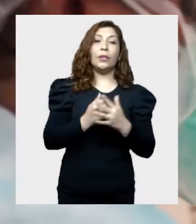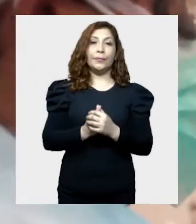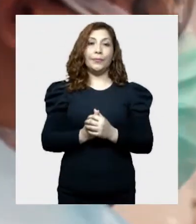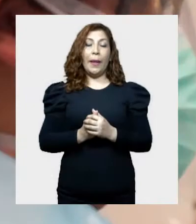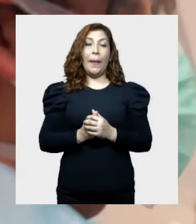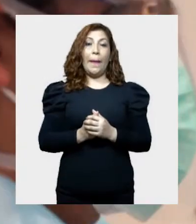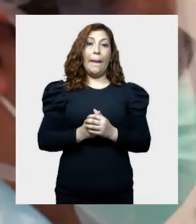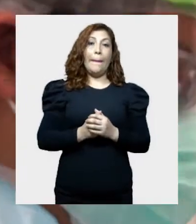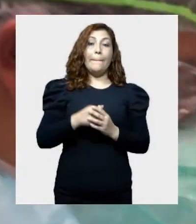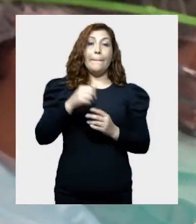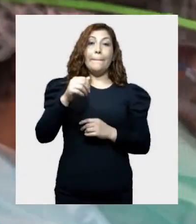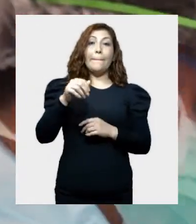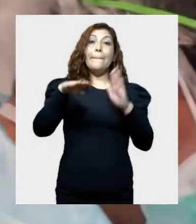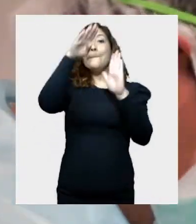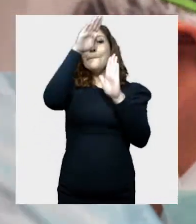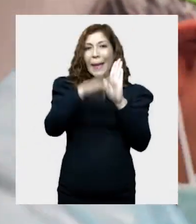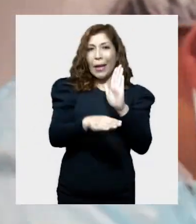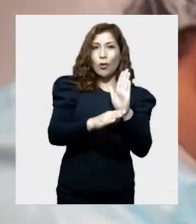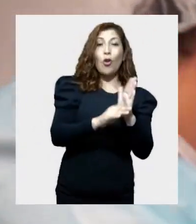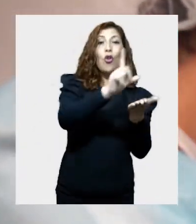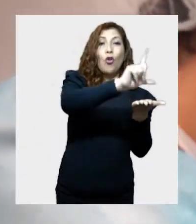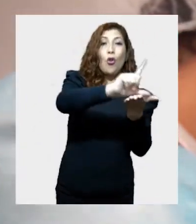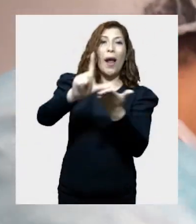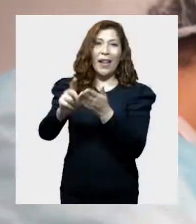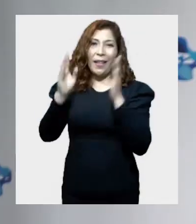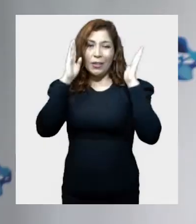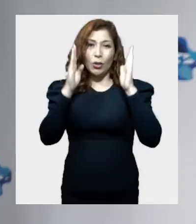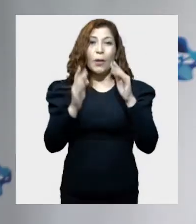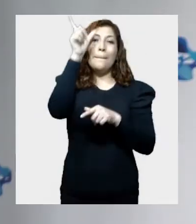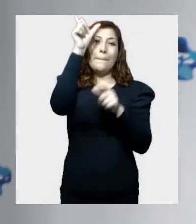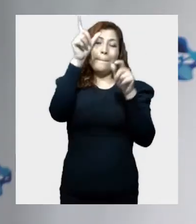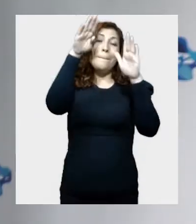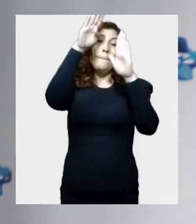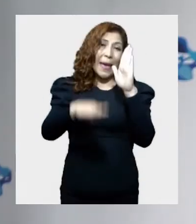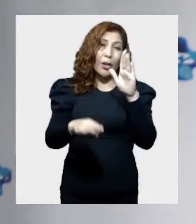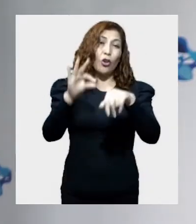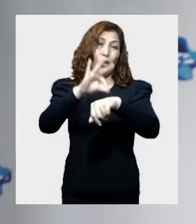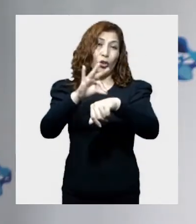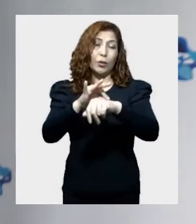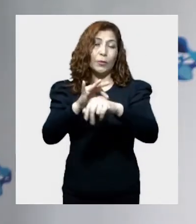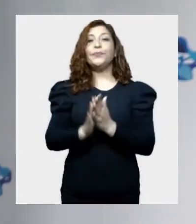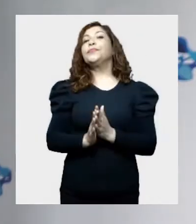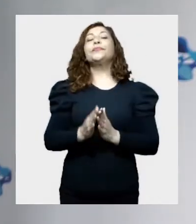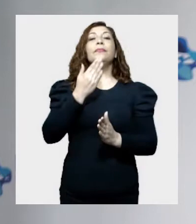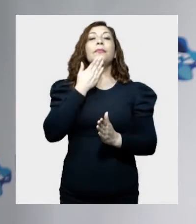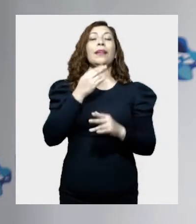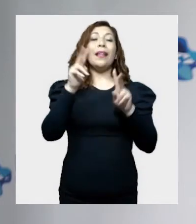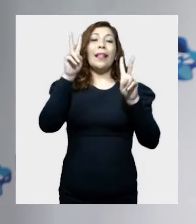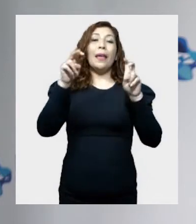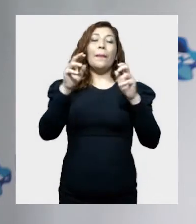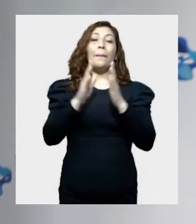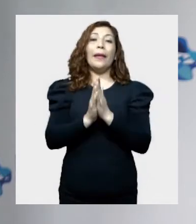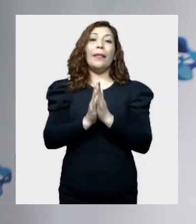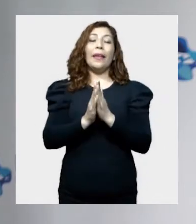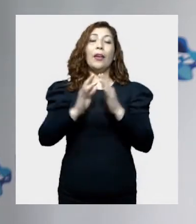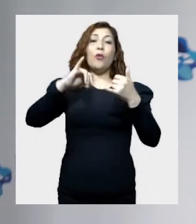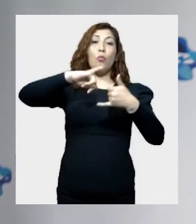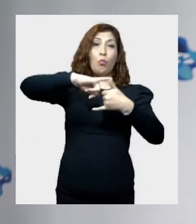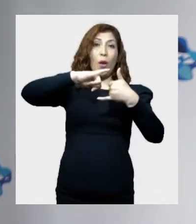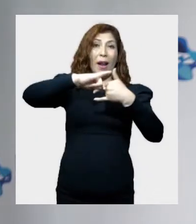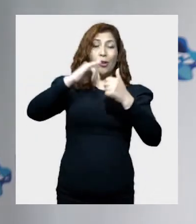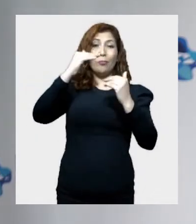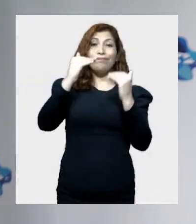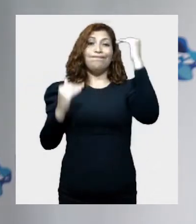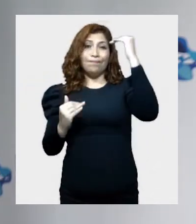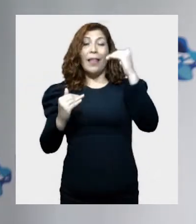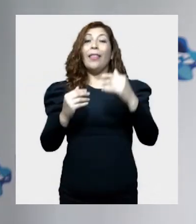menor número de boxes y personal médico disponibles. La unidad de incongruencia de género funciona desde el año 2016